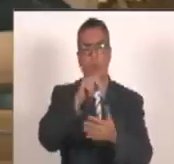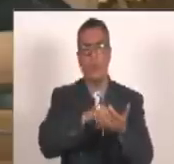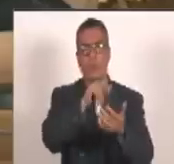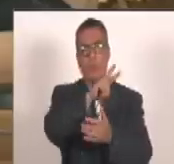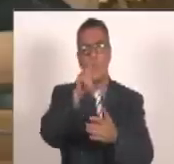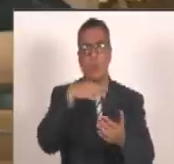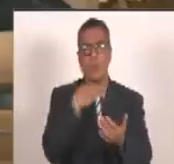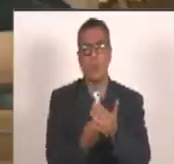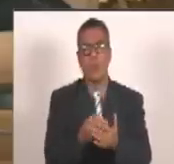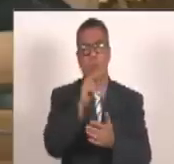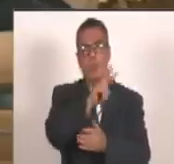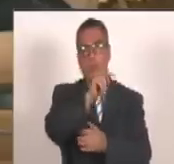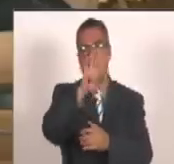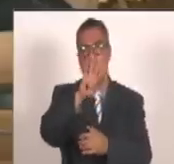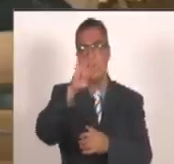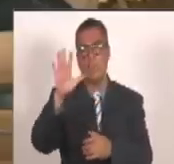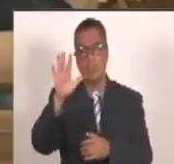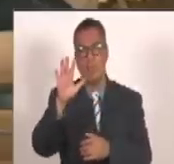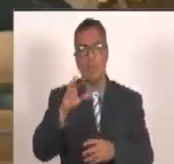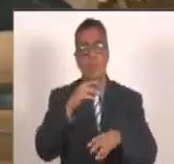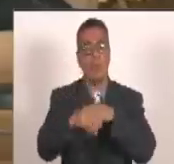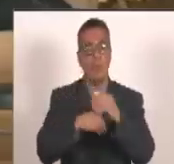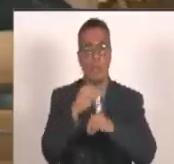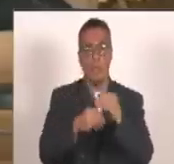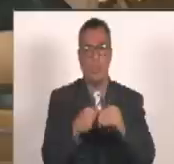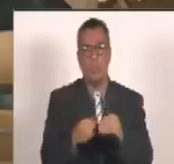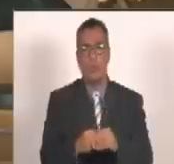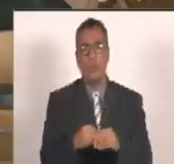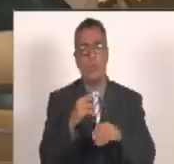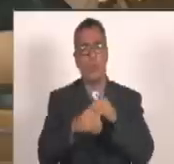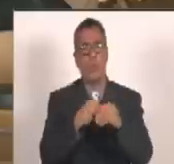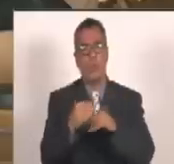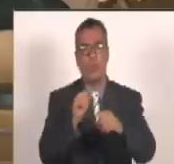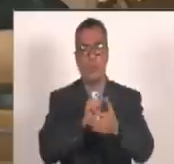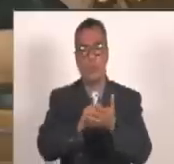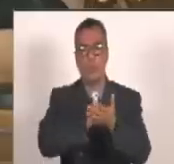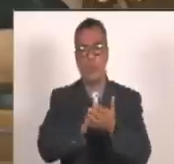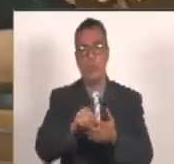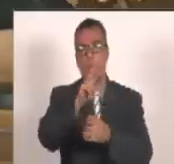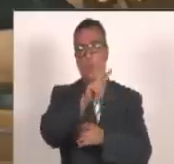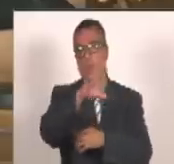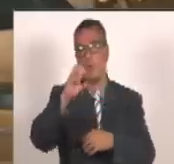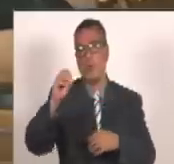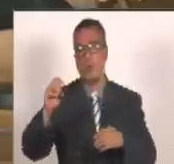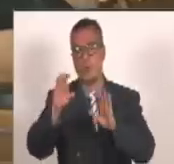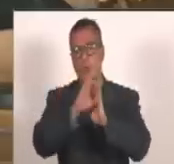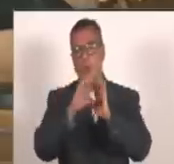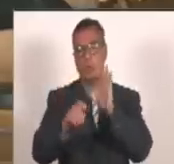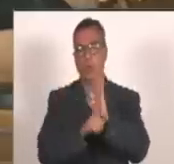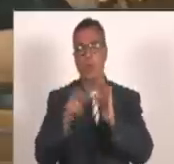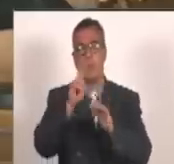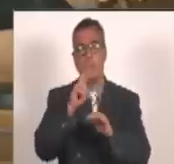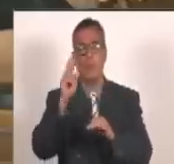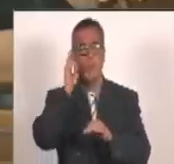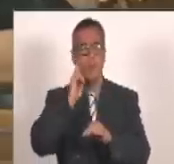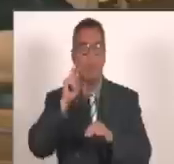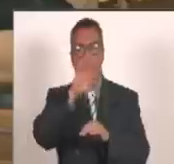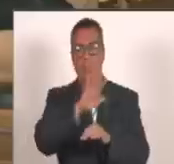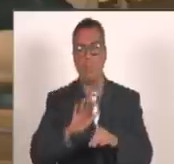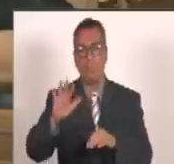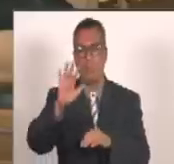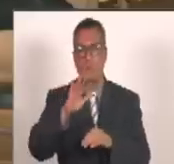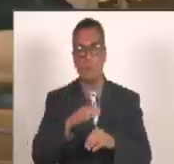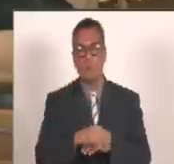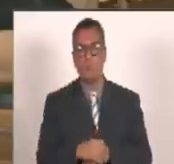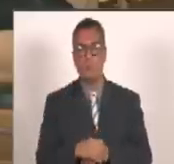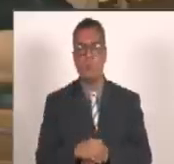2021 al 2025, de conformidad a lo establecido en el artículo 200 de la Constitución de la República